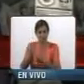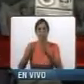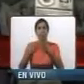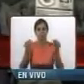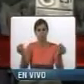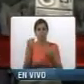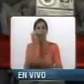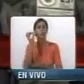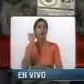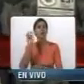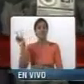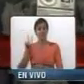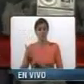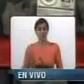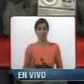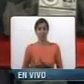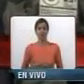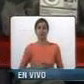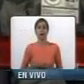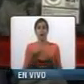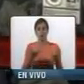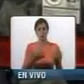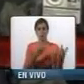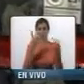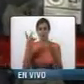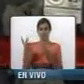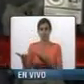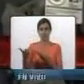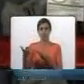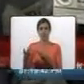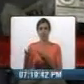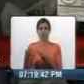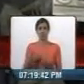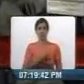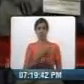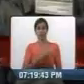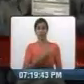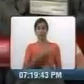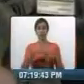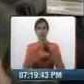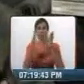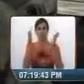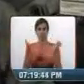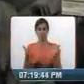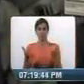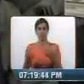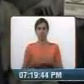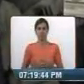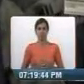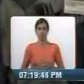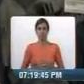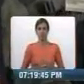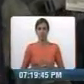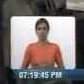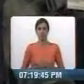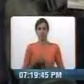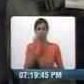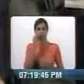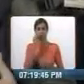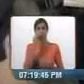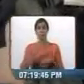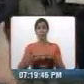venezolanos. Yo voy a dejar en la palabra al señor ministro del Poder Popular para el Interior y Justicia, porque